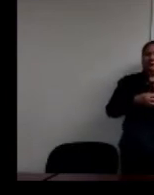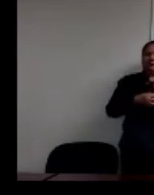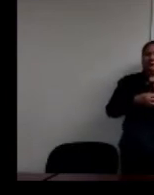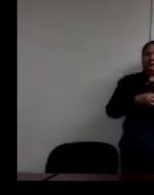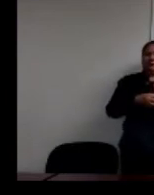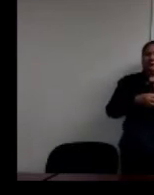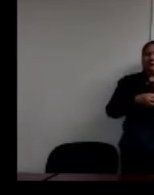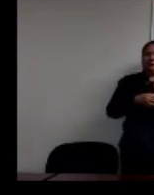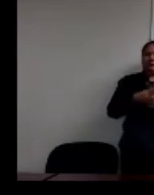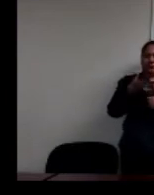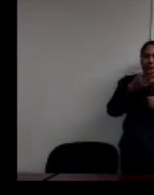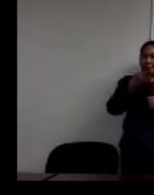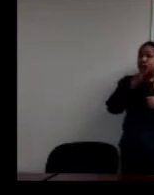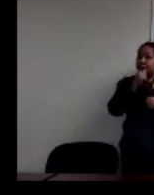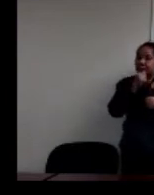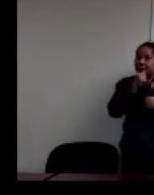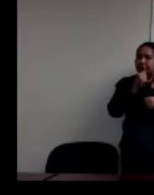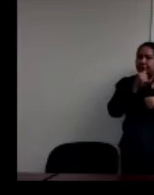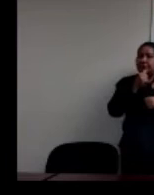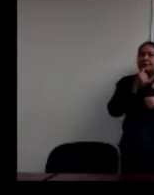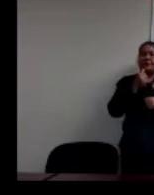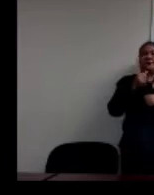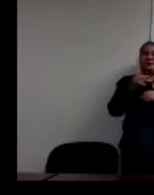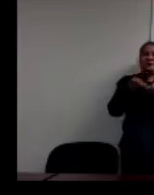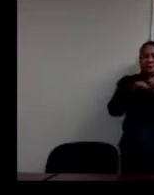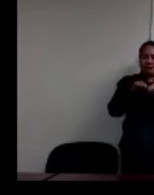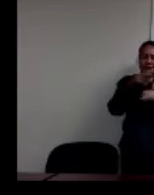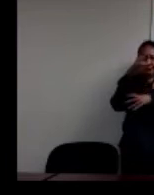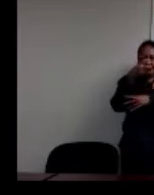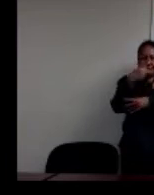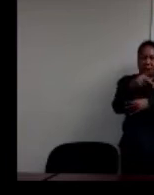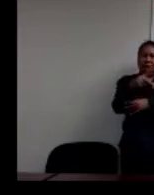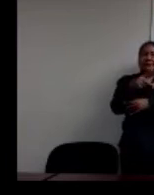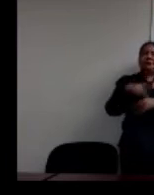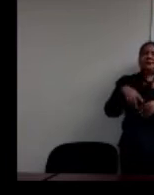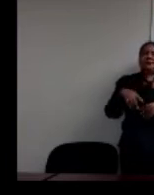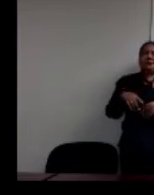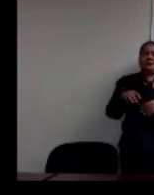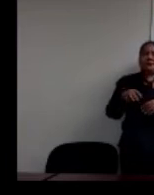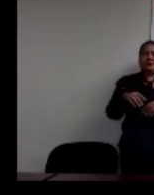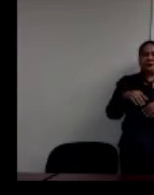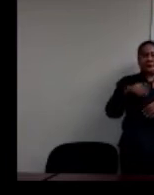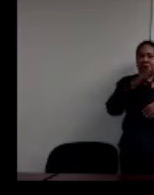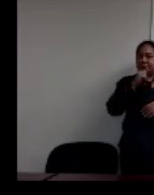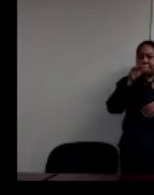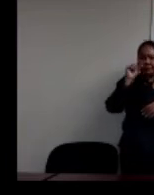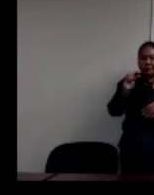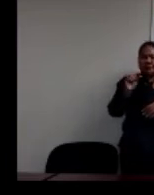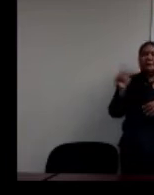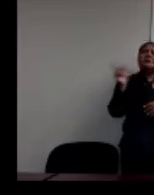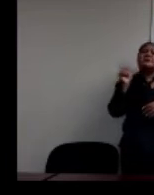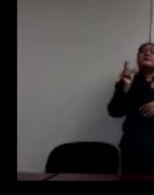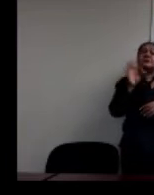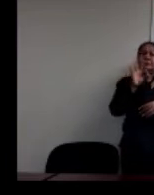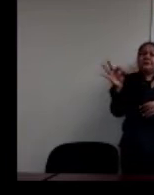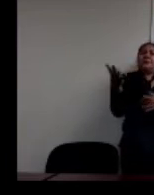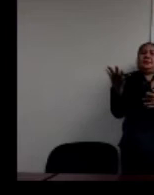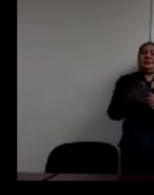lo entrenamos para que solucione el conflicto. ¿Qué significa? Si no puedes ahorita, ¿cuándo vas a